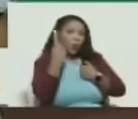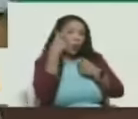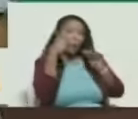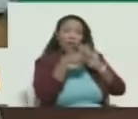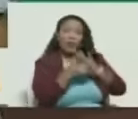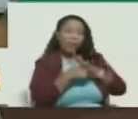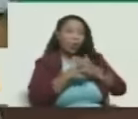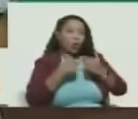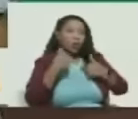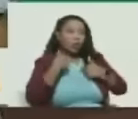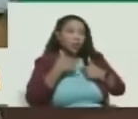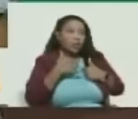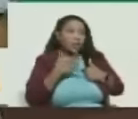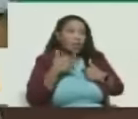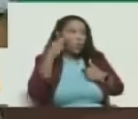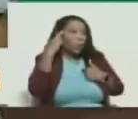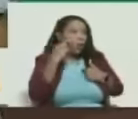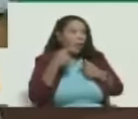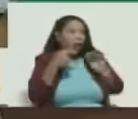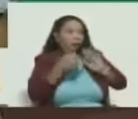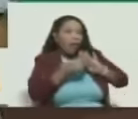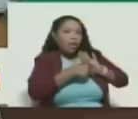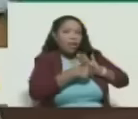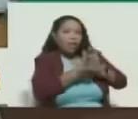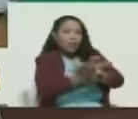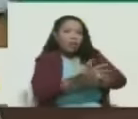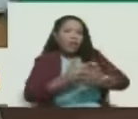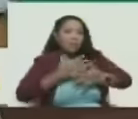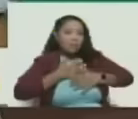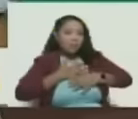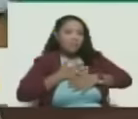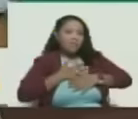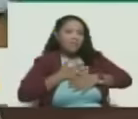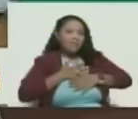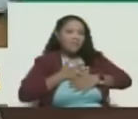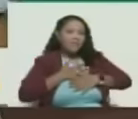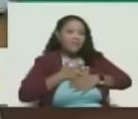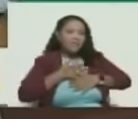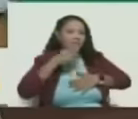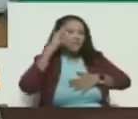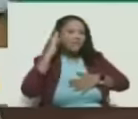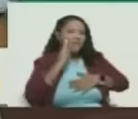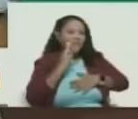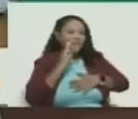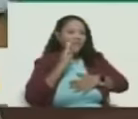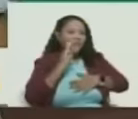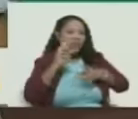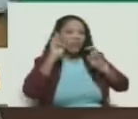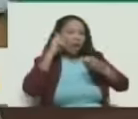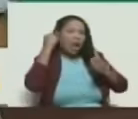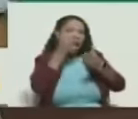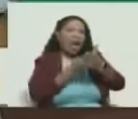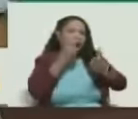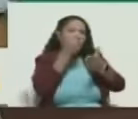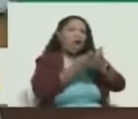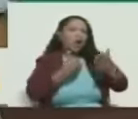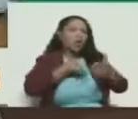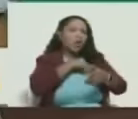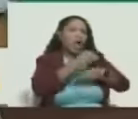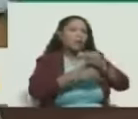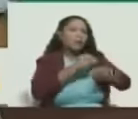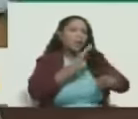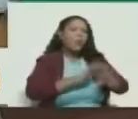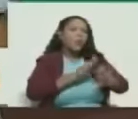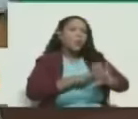profundamente bolivariano, porque Bolívar es la esencia de un reclamo que nosotros hacemos, porque a